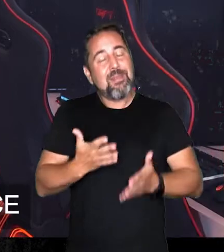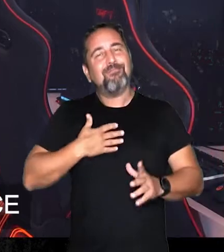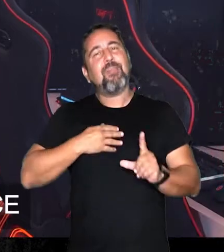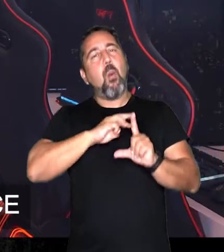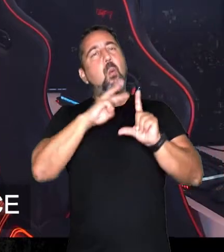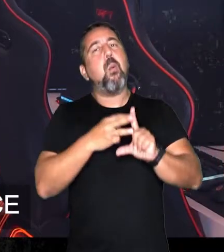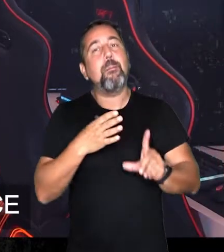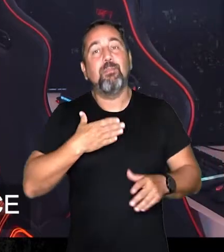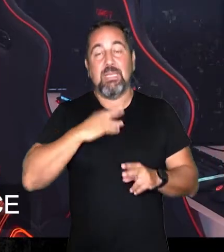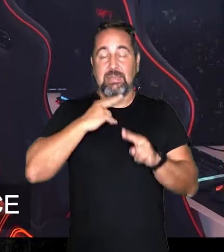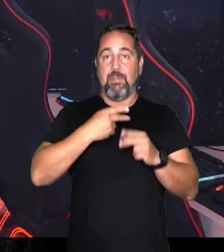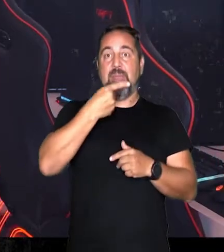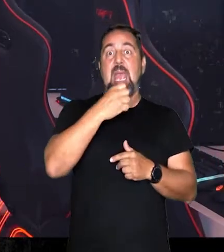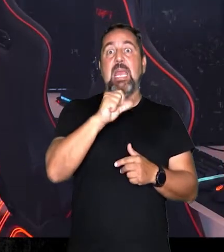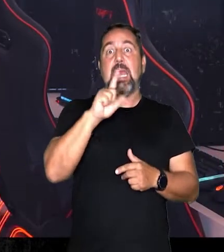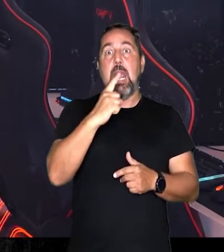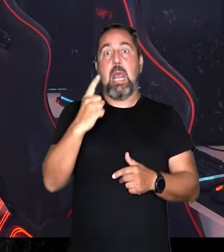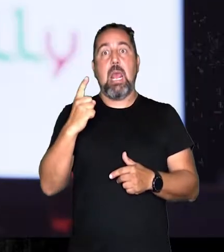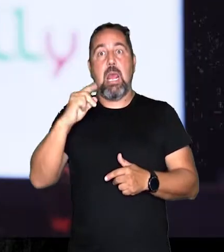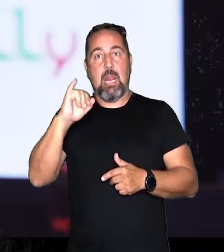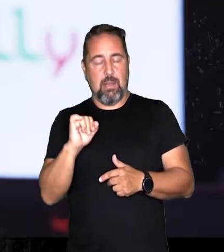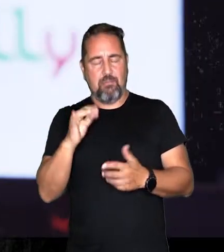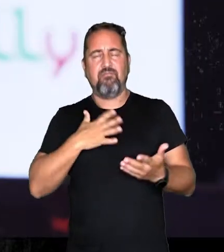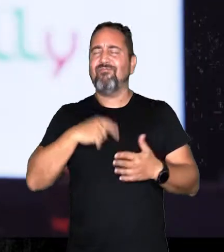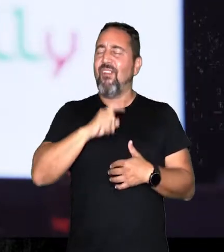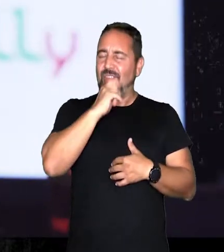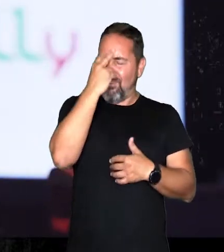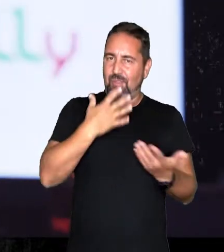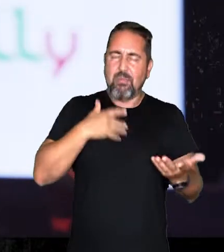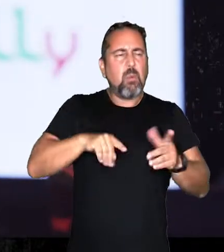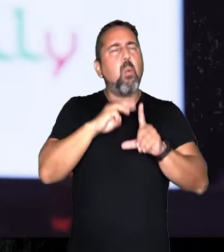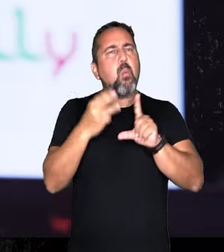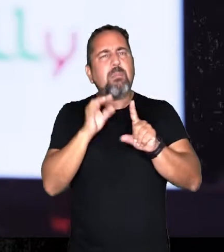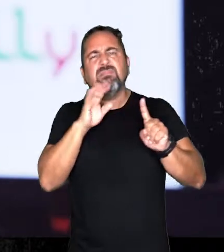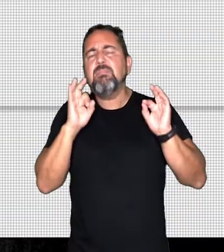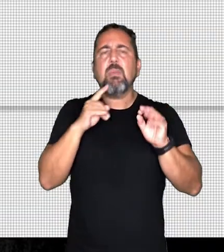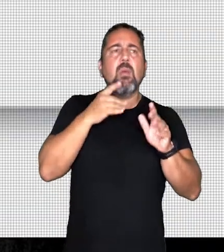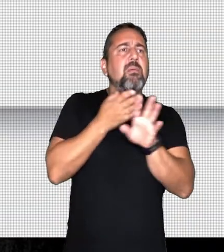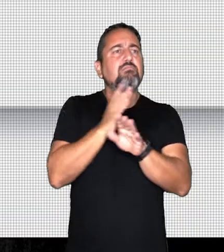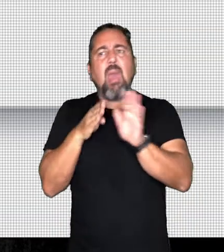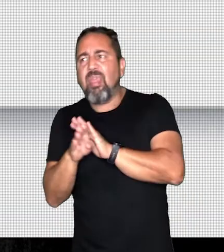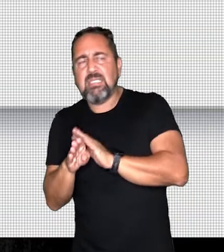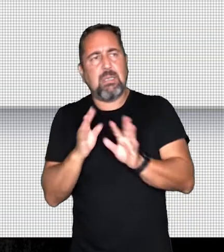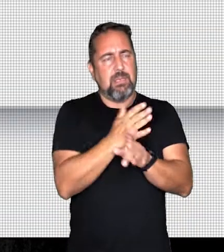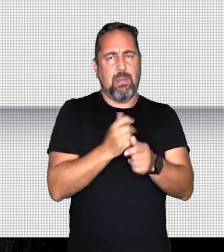Bienvenidos a la web de Gali de Fundación 11, donde encontraréis recursos muy prácticos sobre videojuegos accesibles.